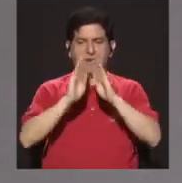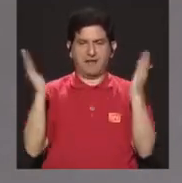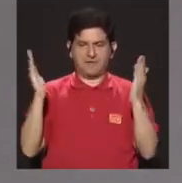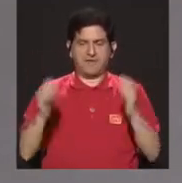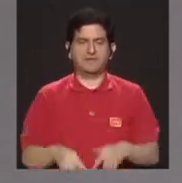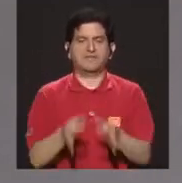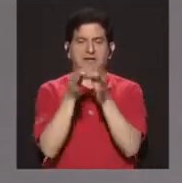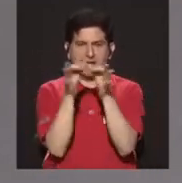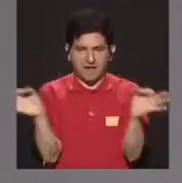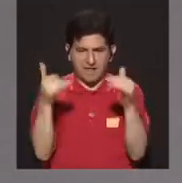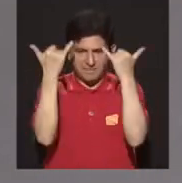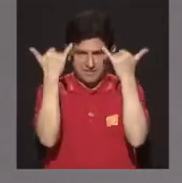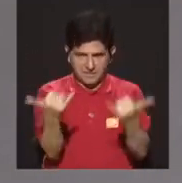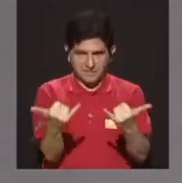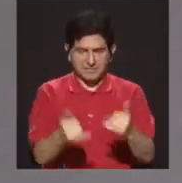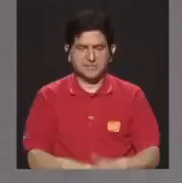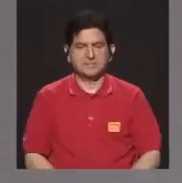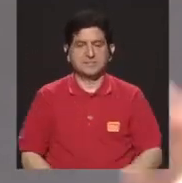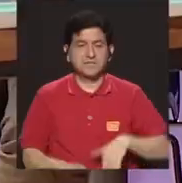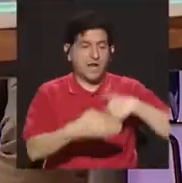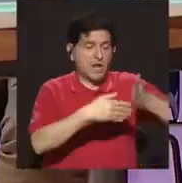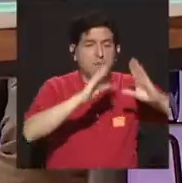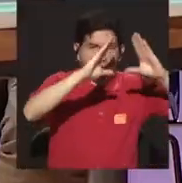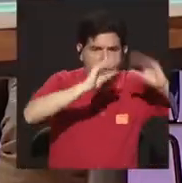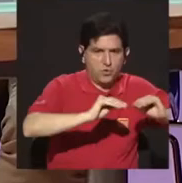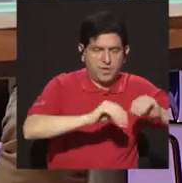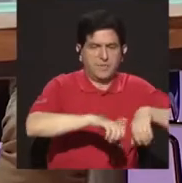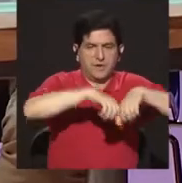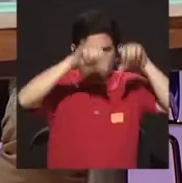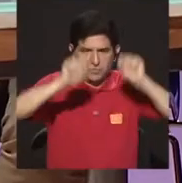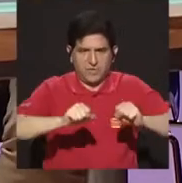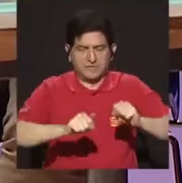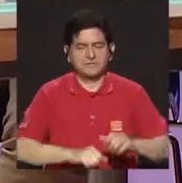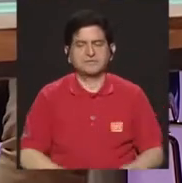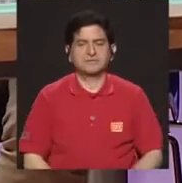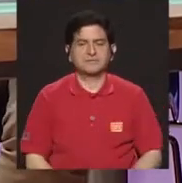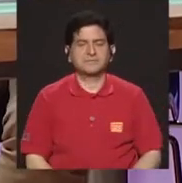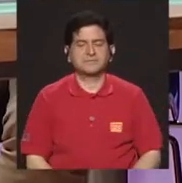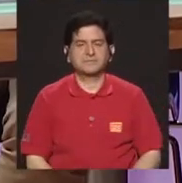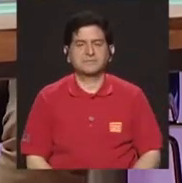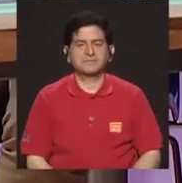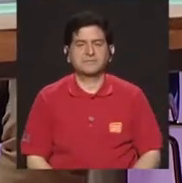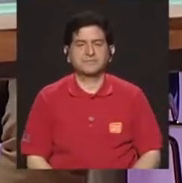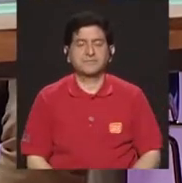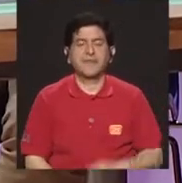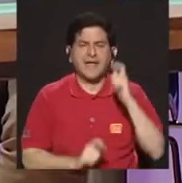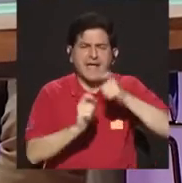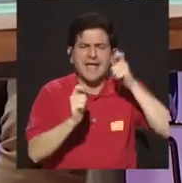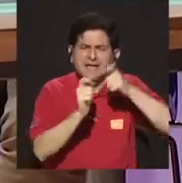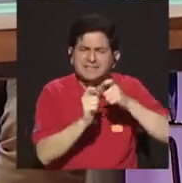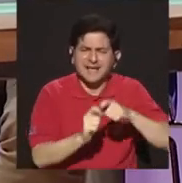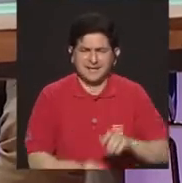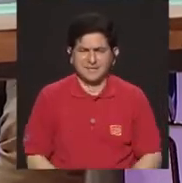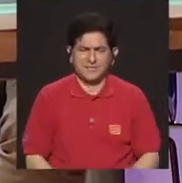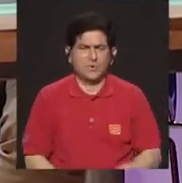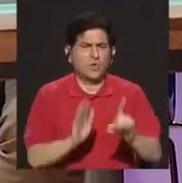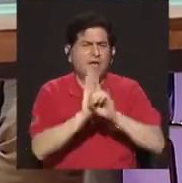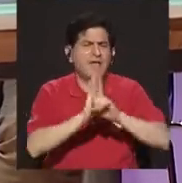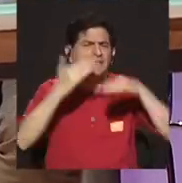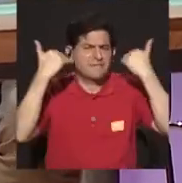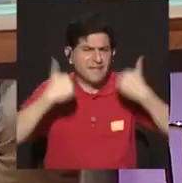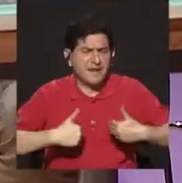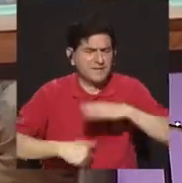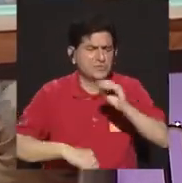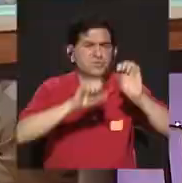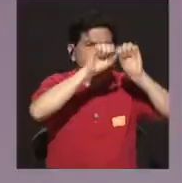gratuita una vez llevado a cabo el apagón entonces concretamente entonces en los derechos humanos